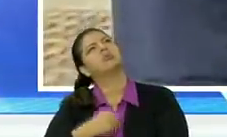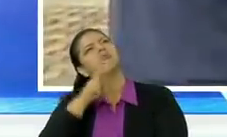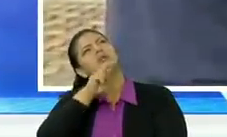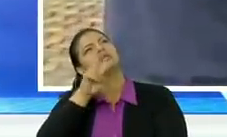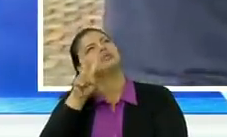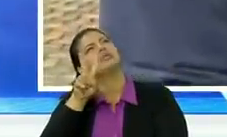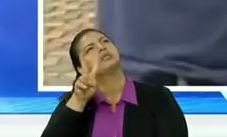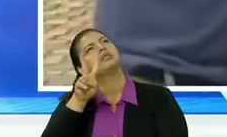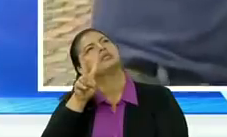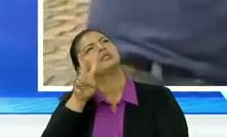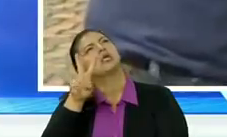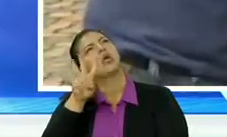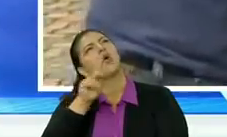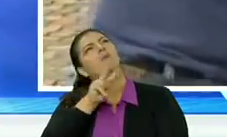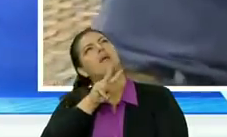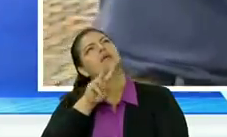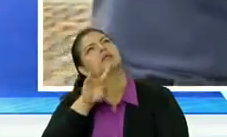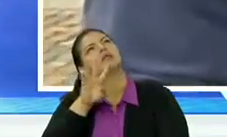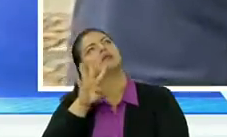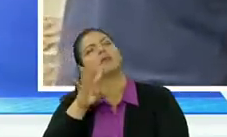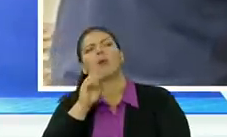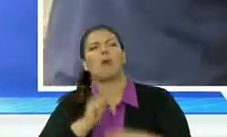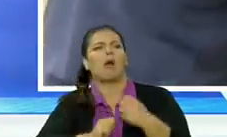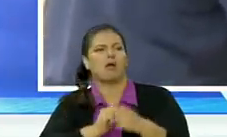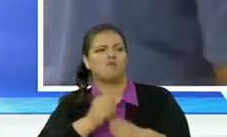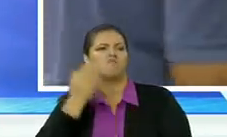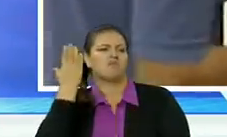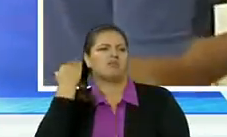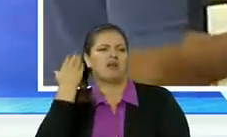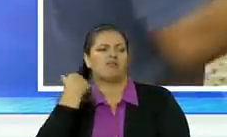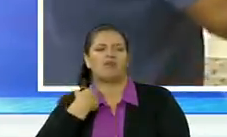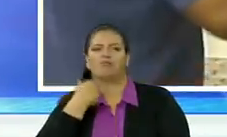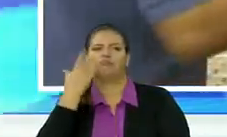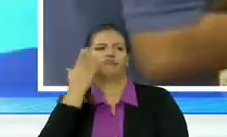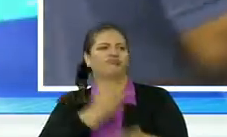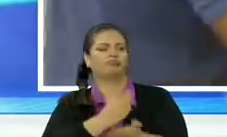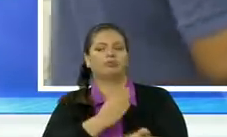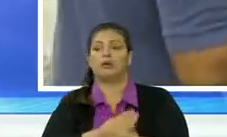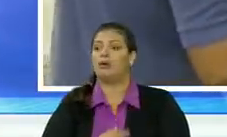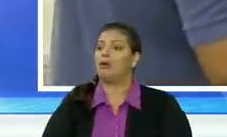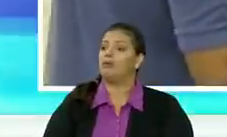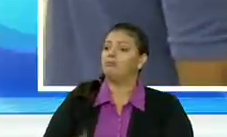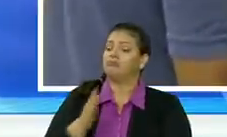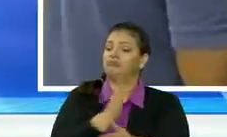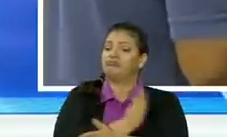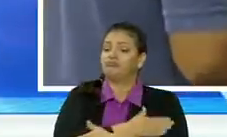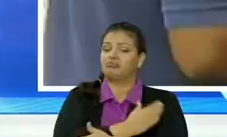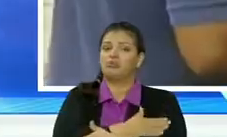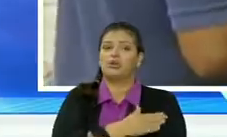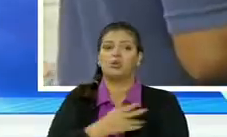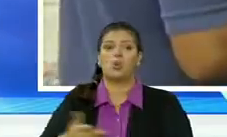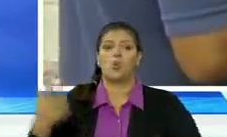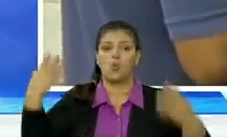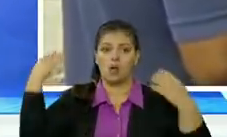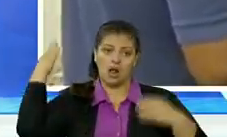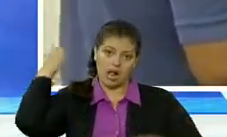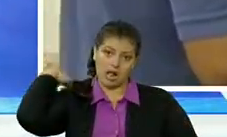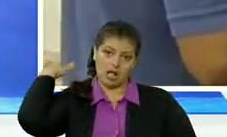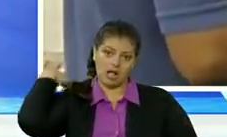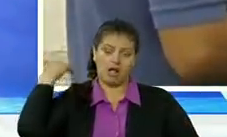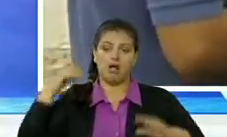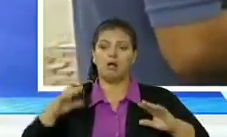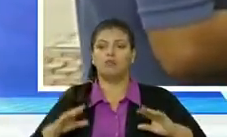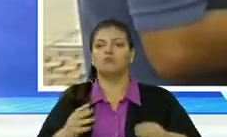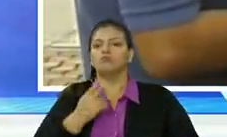24 años. Me dice, ya no tiene nada. No se preocupe que usted no tiene nada en su pulmón. Felicitaciones. Si se puede, entonces... Pero no fumaba, Roselé. Hay que tomar la